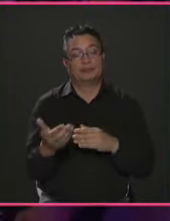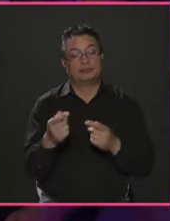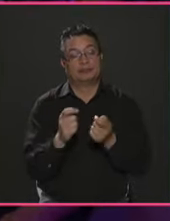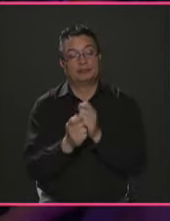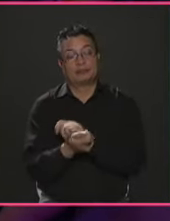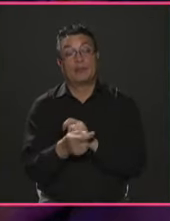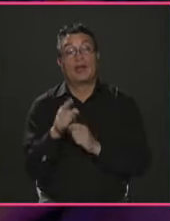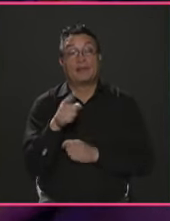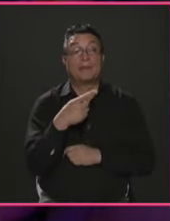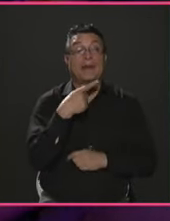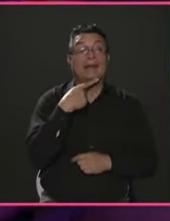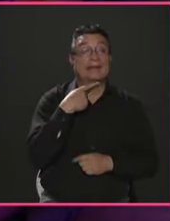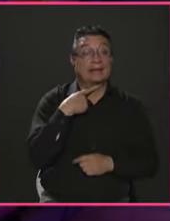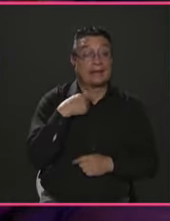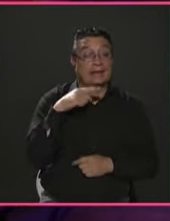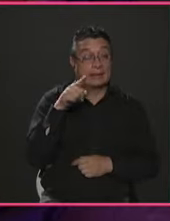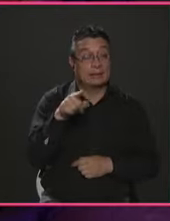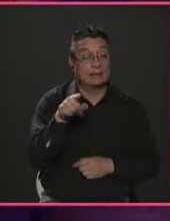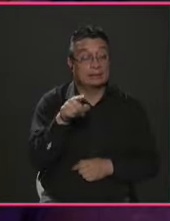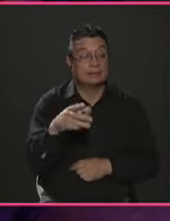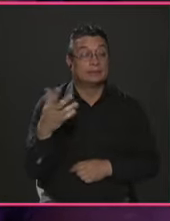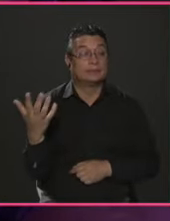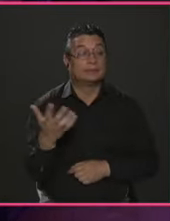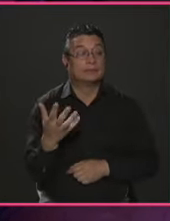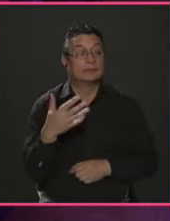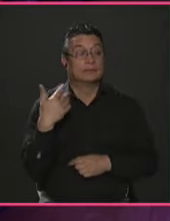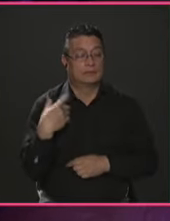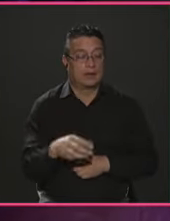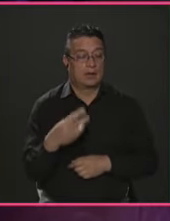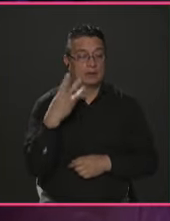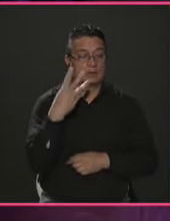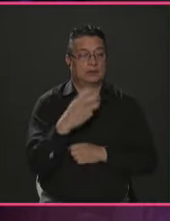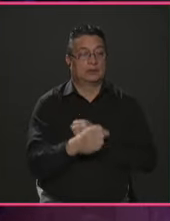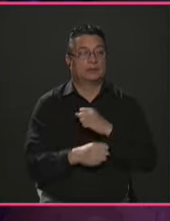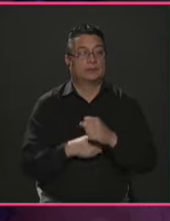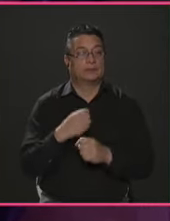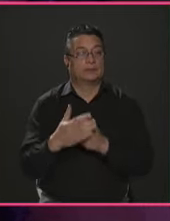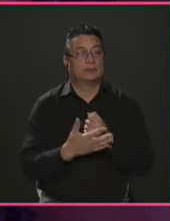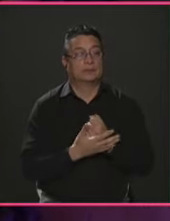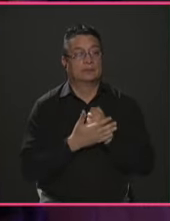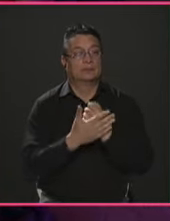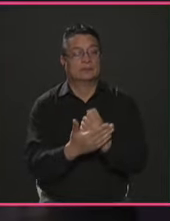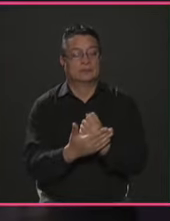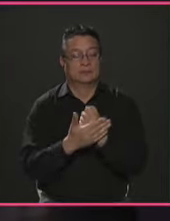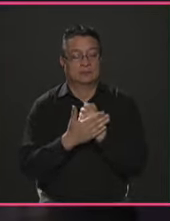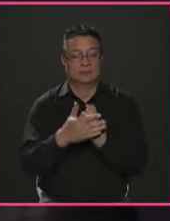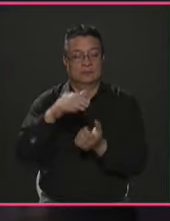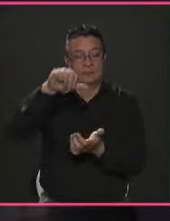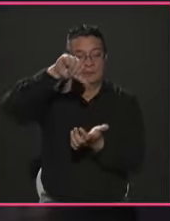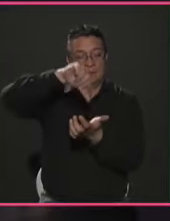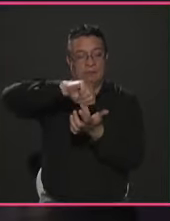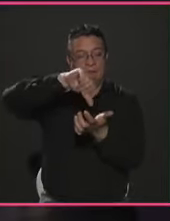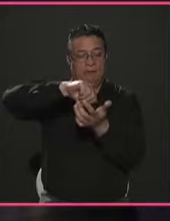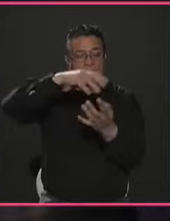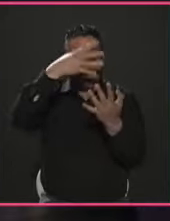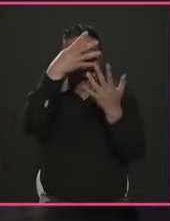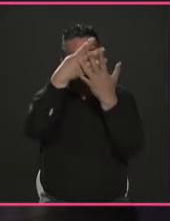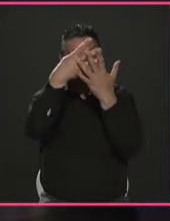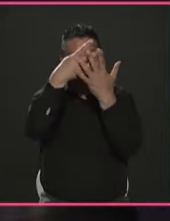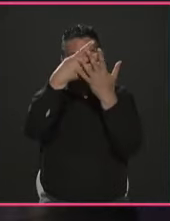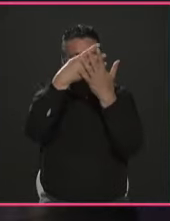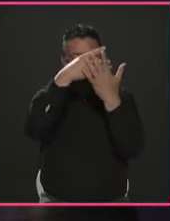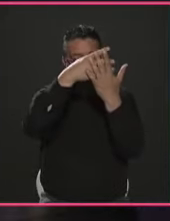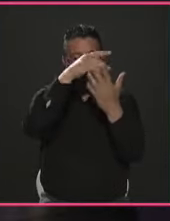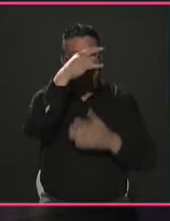interesante aquí es que nos tomó TR años en la colaboración con el centro de matemátic